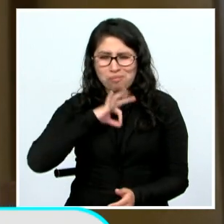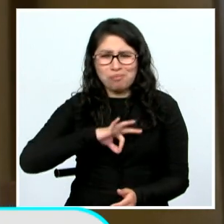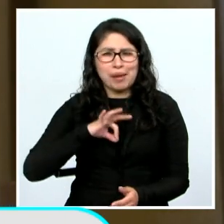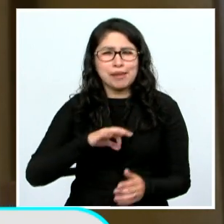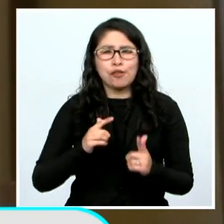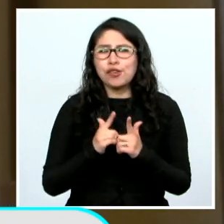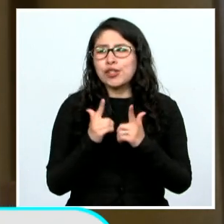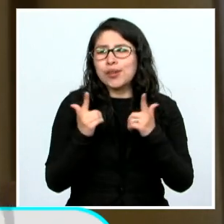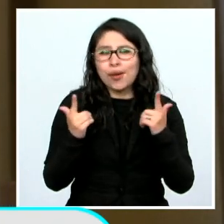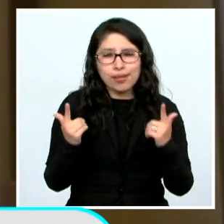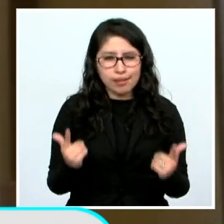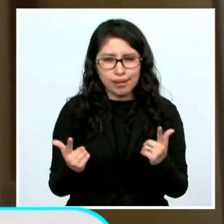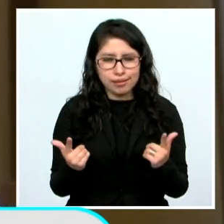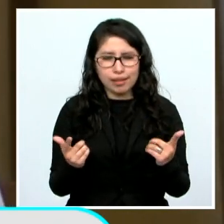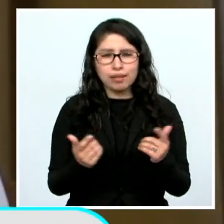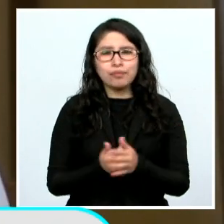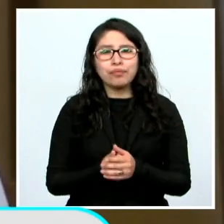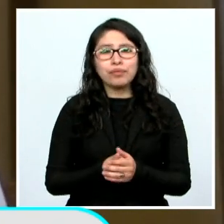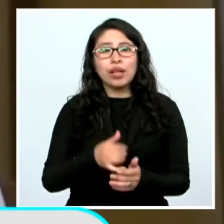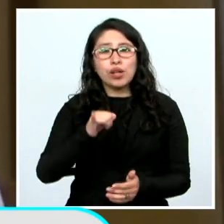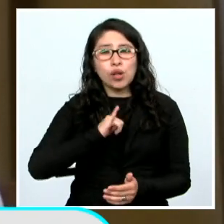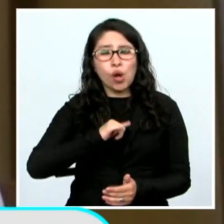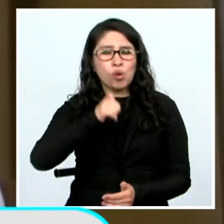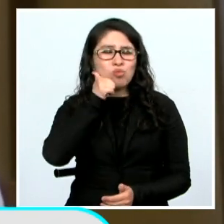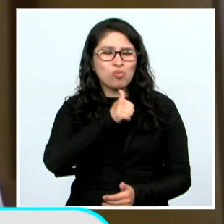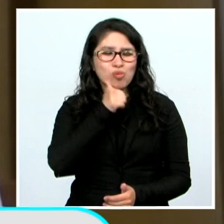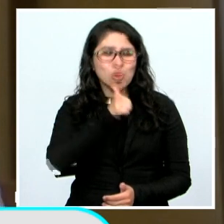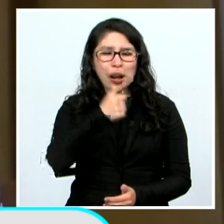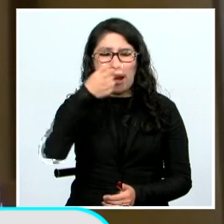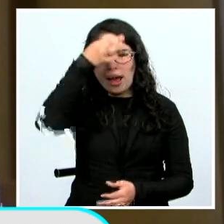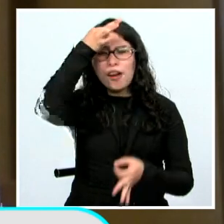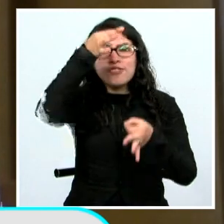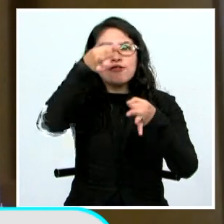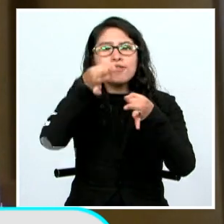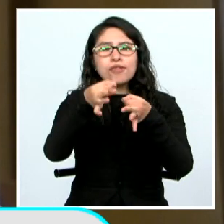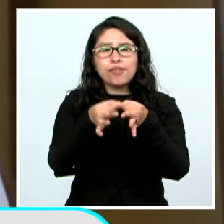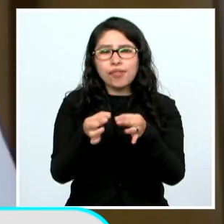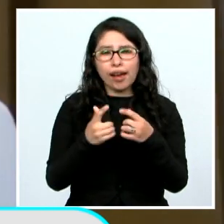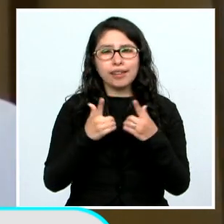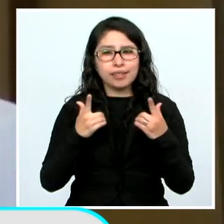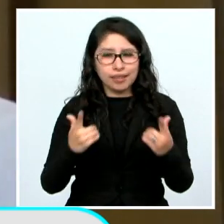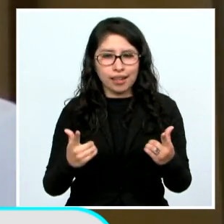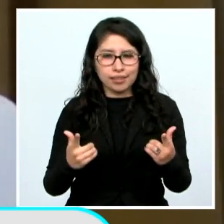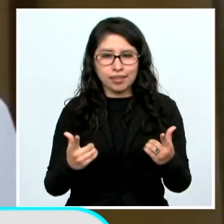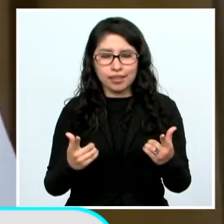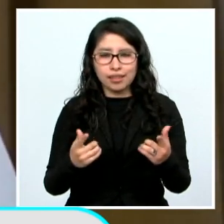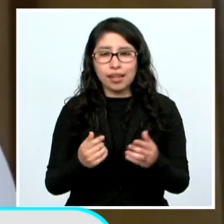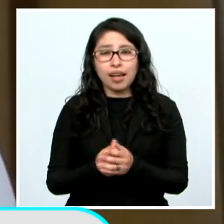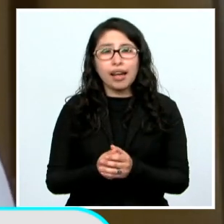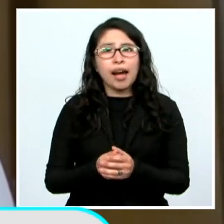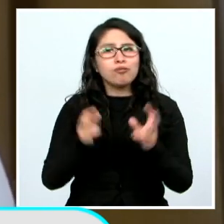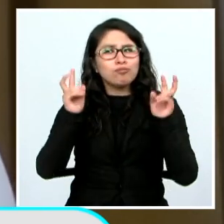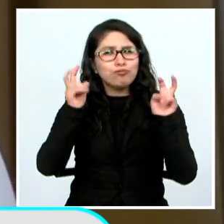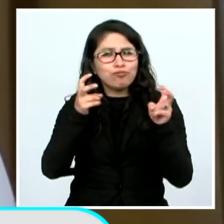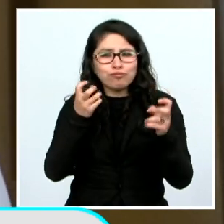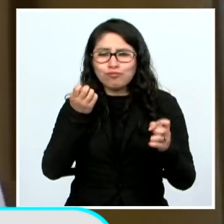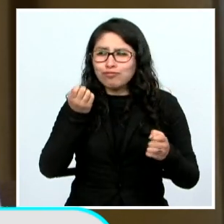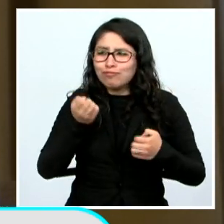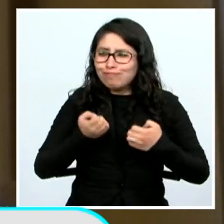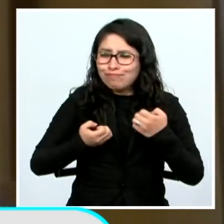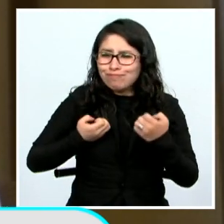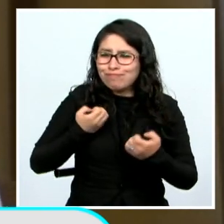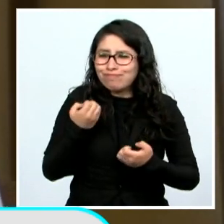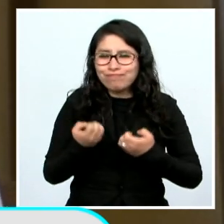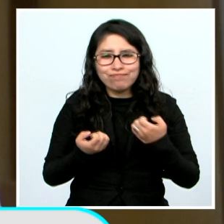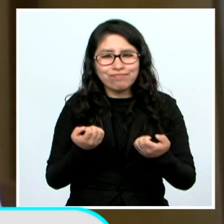sobre lo que usted menciona, porque yo soy una mujer de fe. Entonces, lo emocional en esta